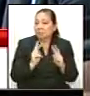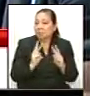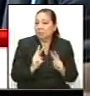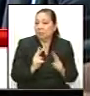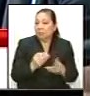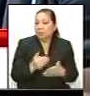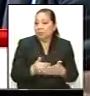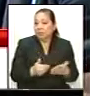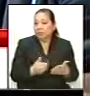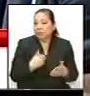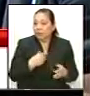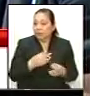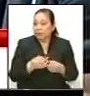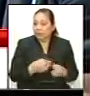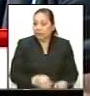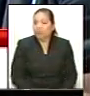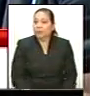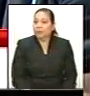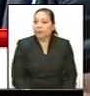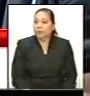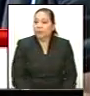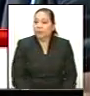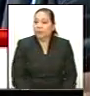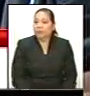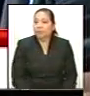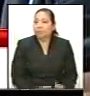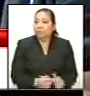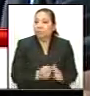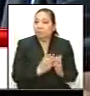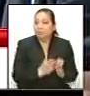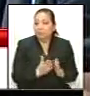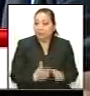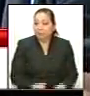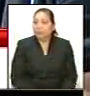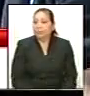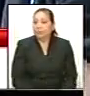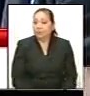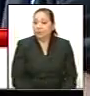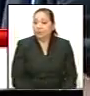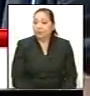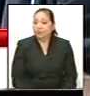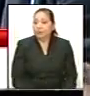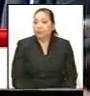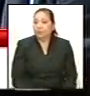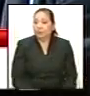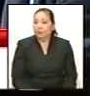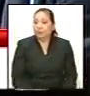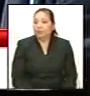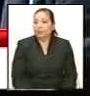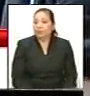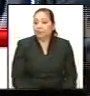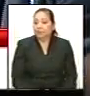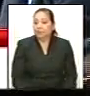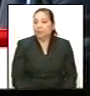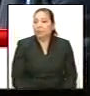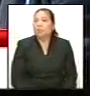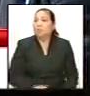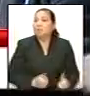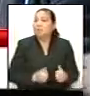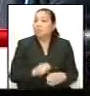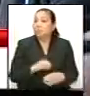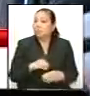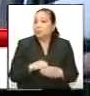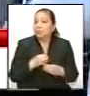y voy a detallar algunas, y voy a empezar por el menor grado de primaria. En el cuaderno de trabajo